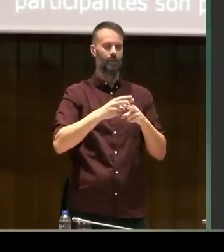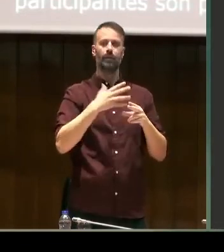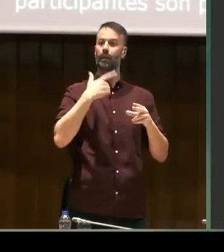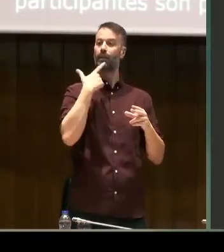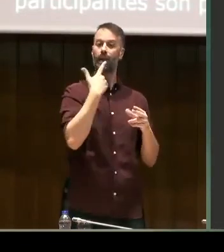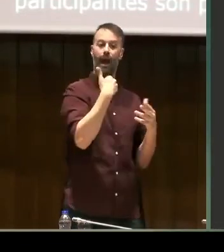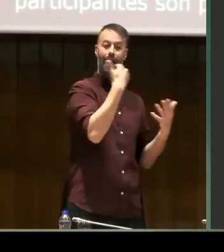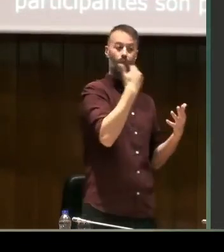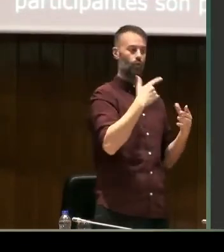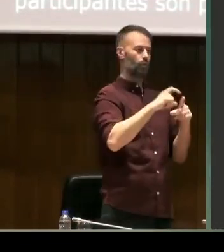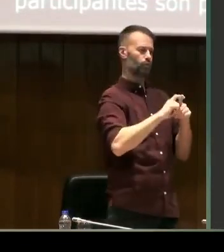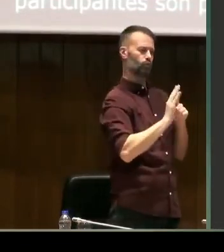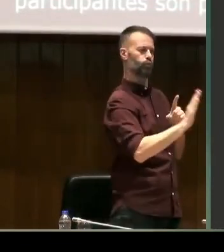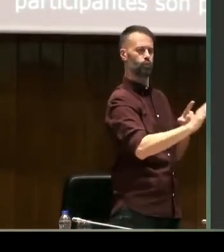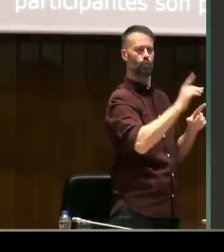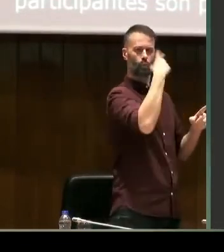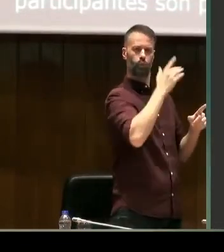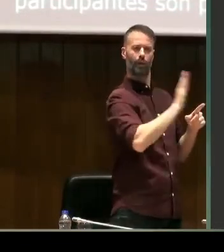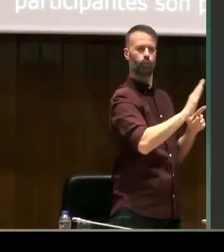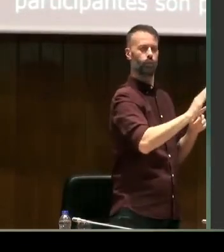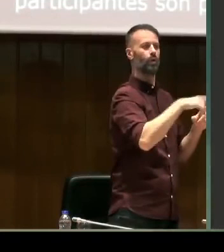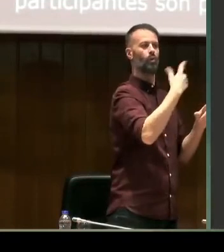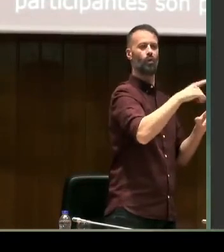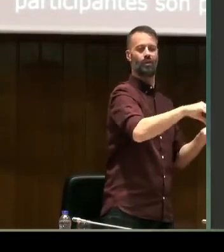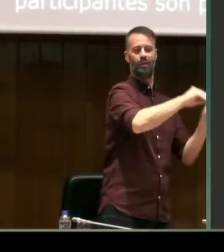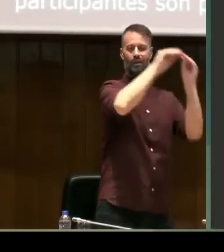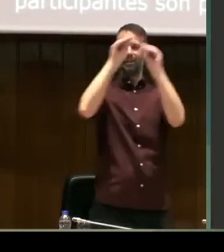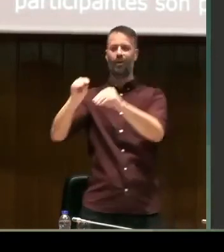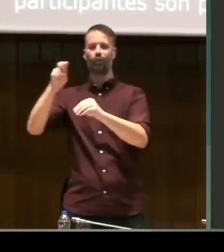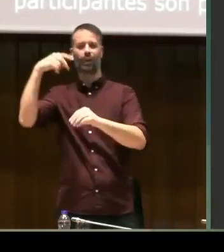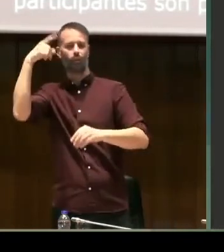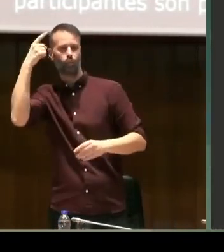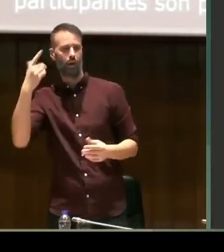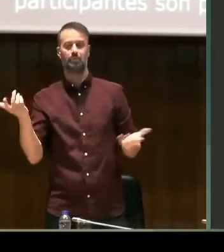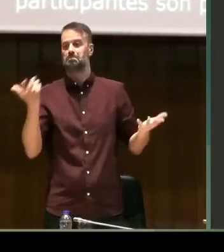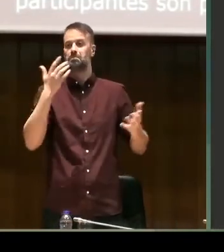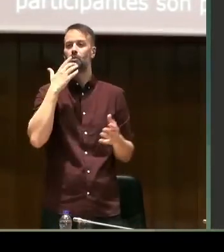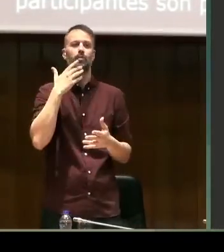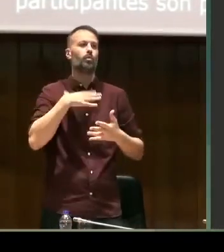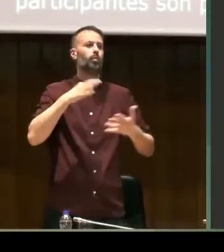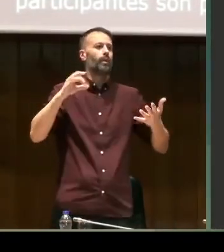y las personas oyentes están apropiándose también de rasgos culturales de la comunidad sorda.